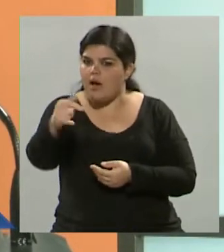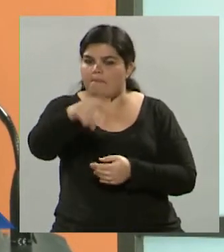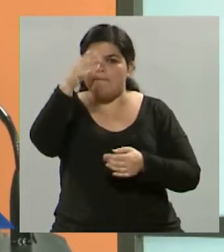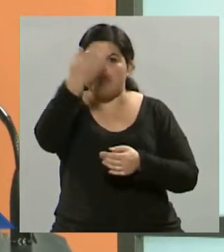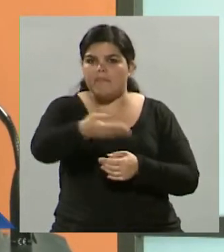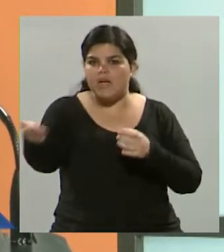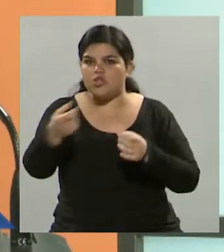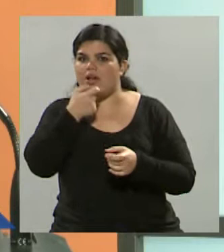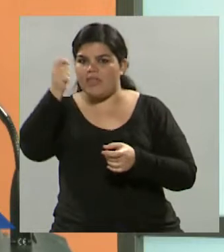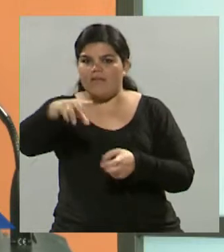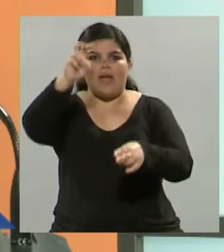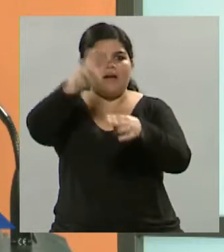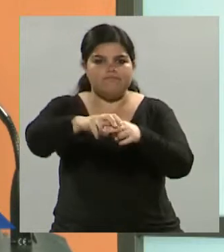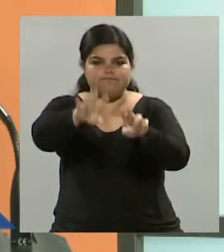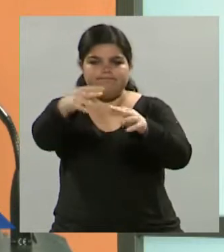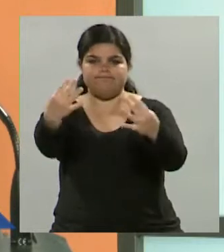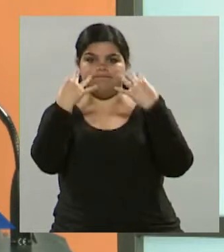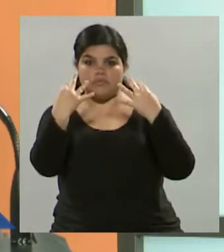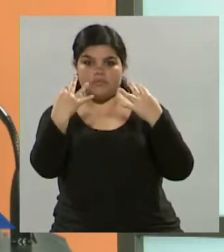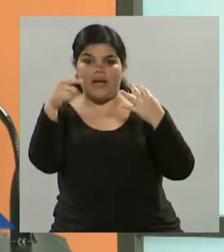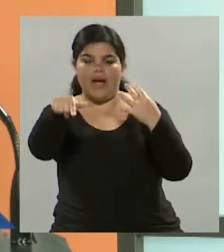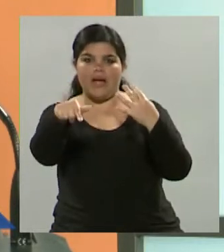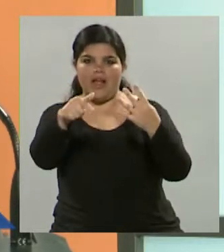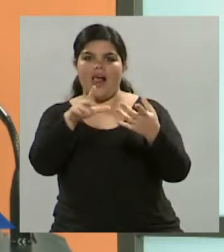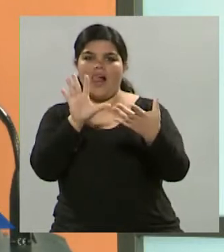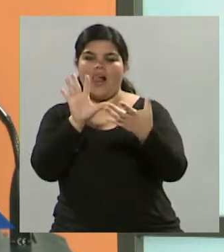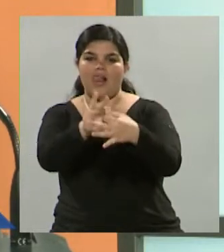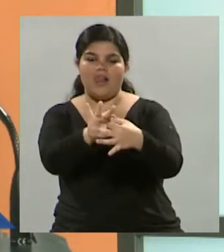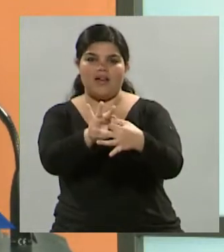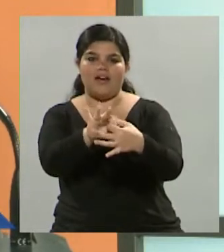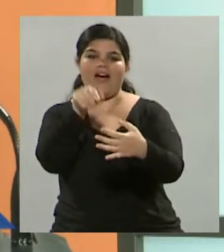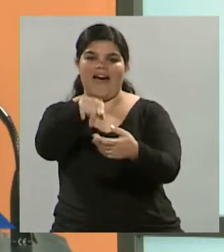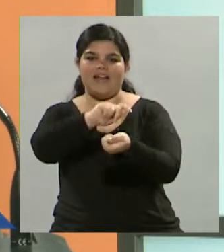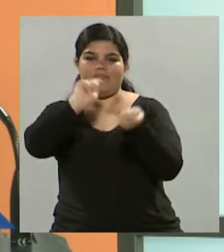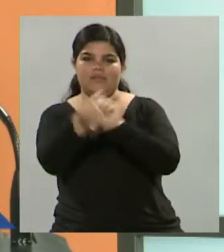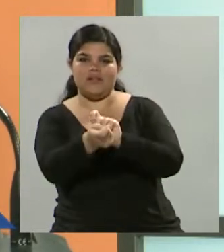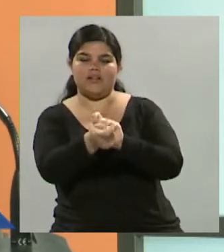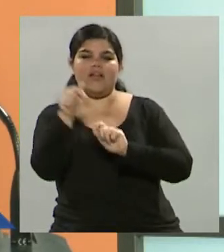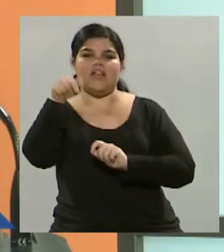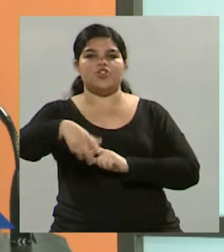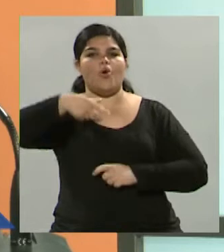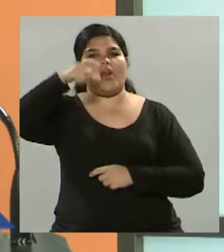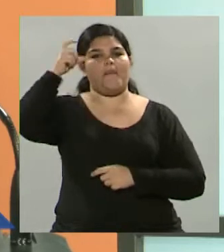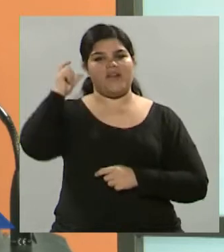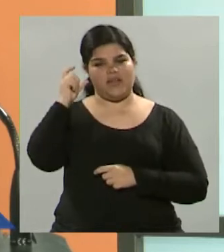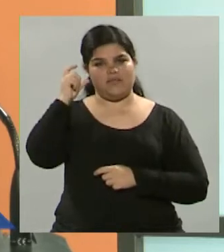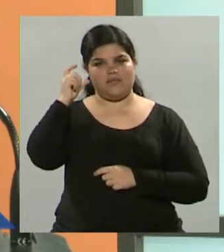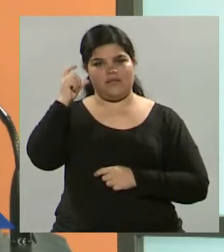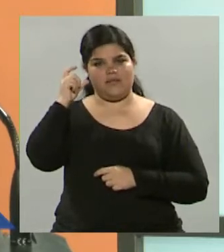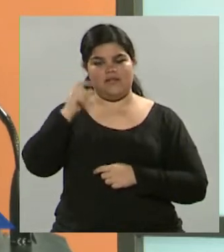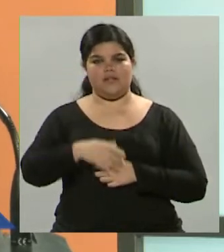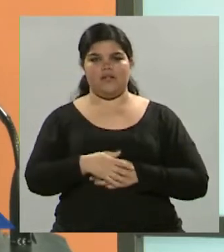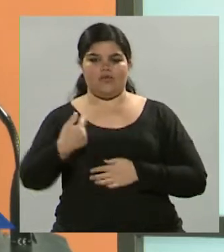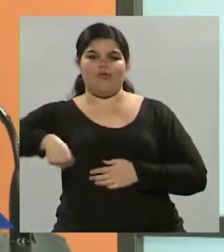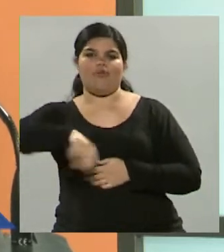gente verdaderamente ahí es cuando algo sucede y es lo que nosotras llamamos siempre una experiencia, que es lo que para